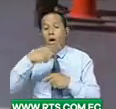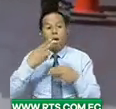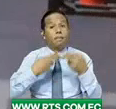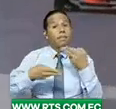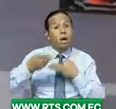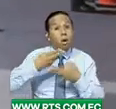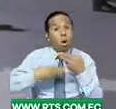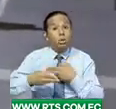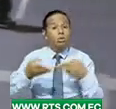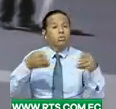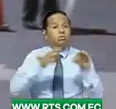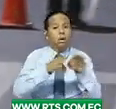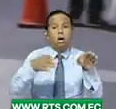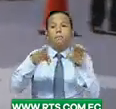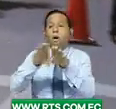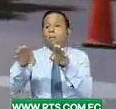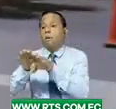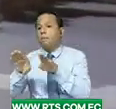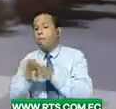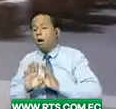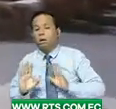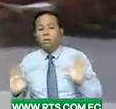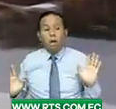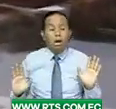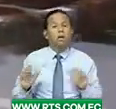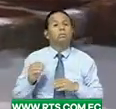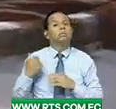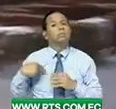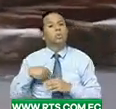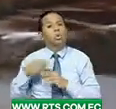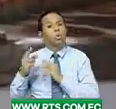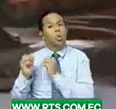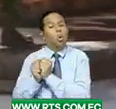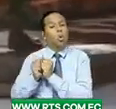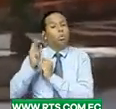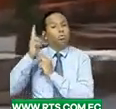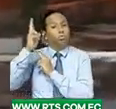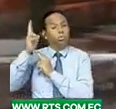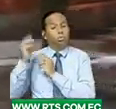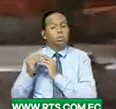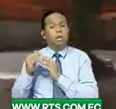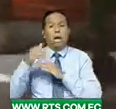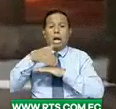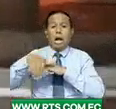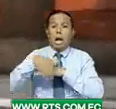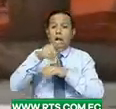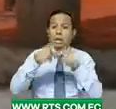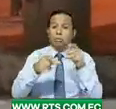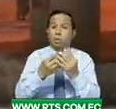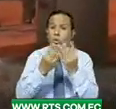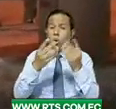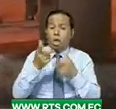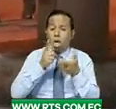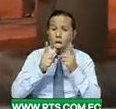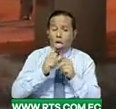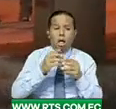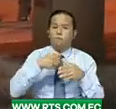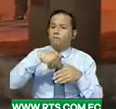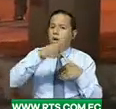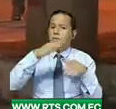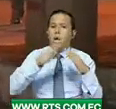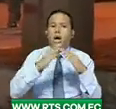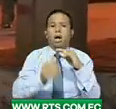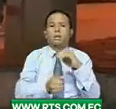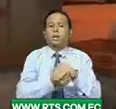cerrando, vamos a hacer un operativo móvil con los militares, igualmente con el fin de que las personas que estén libando en la vía pública estén fuera de sus domicilios e ingresen al interior, para que no